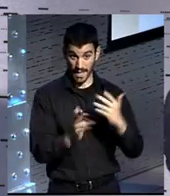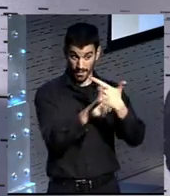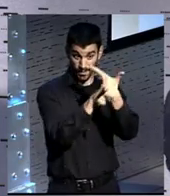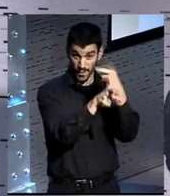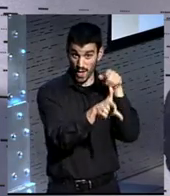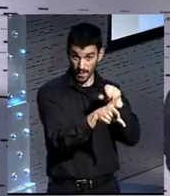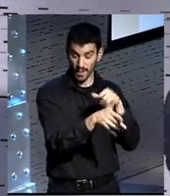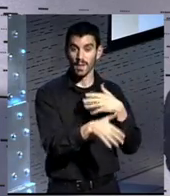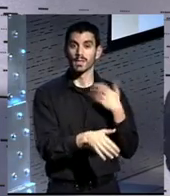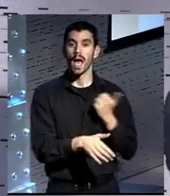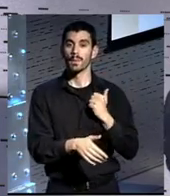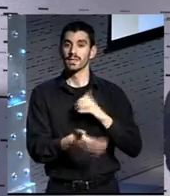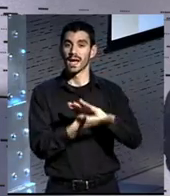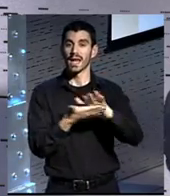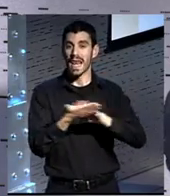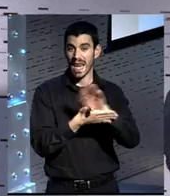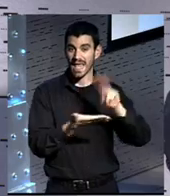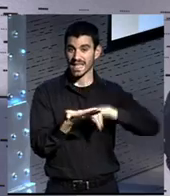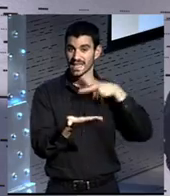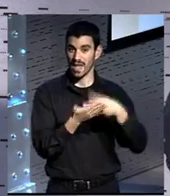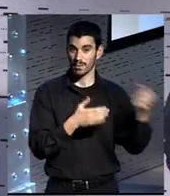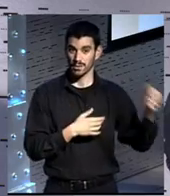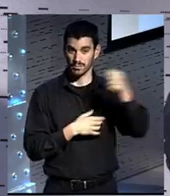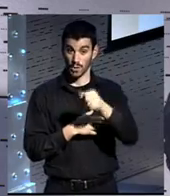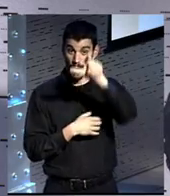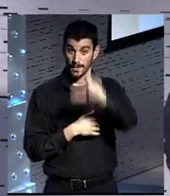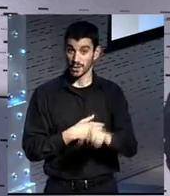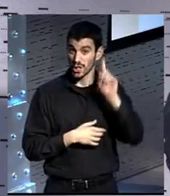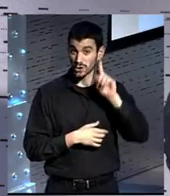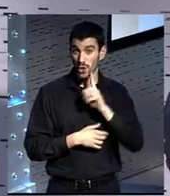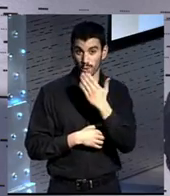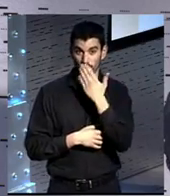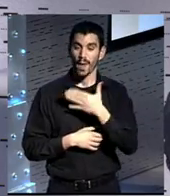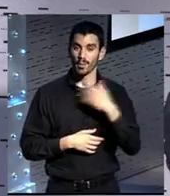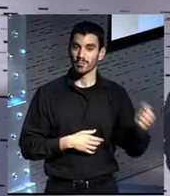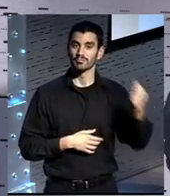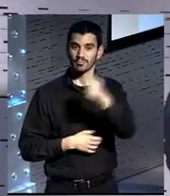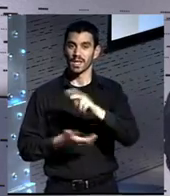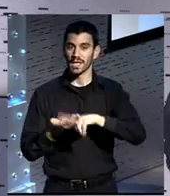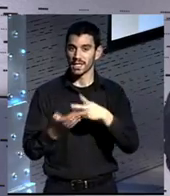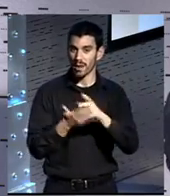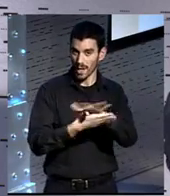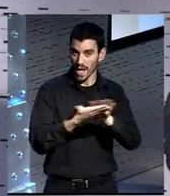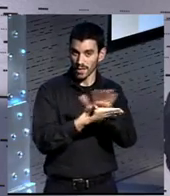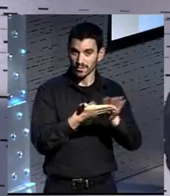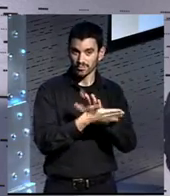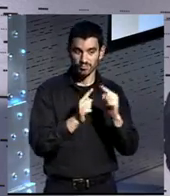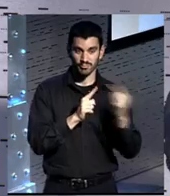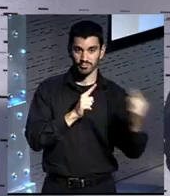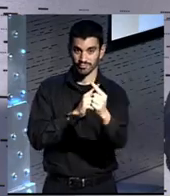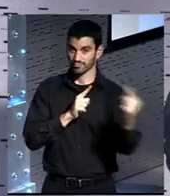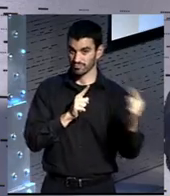un intérprete de lengua de signos, para que una persona sordomuda pueda comunicarse con un intérprete y poder hablar con